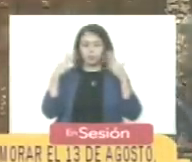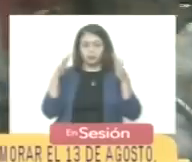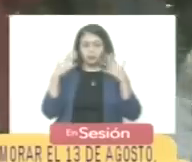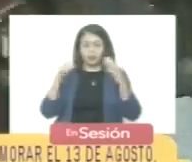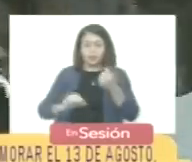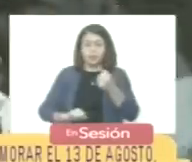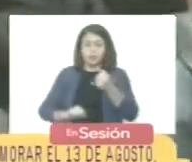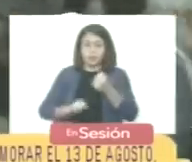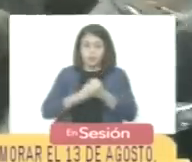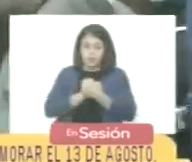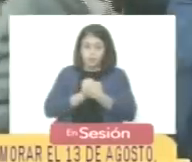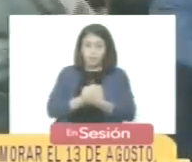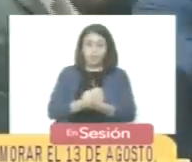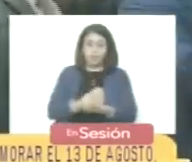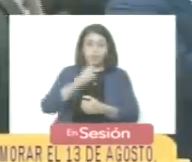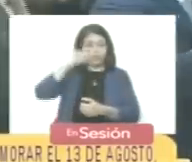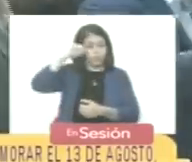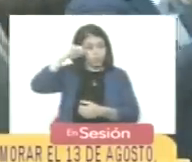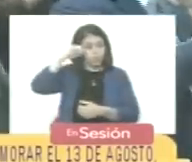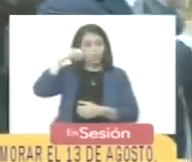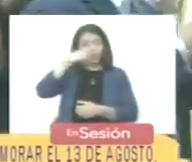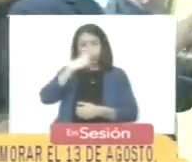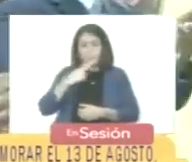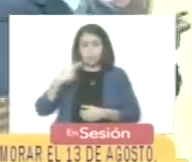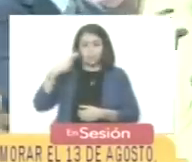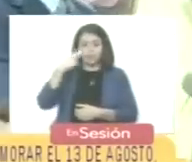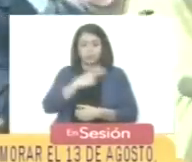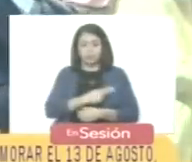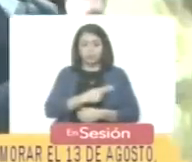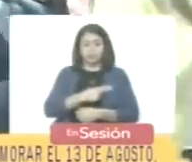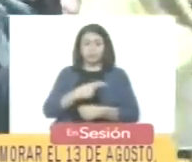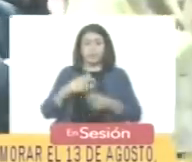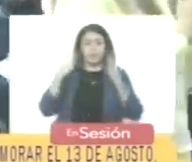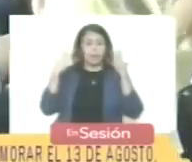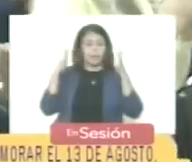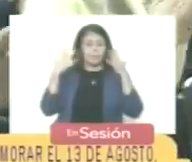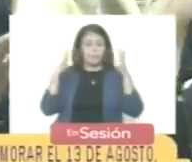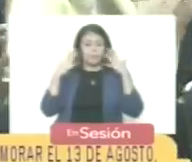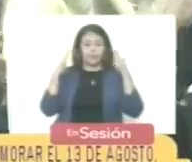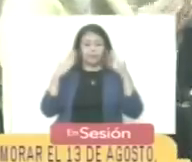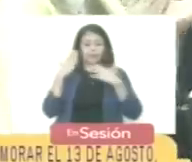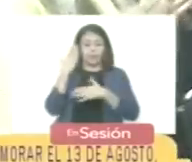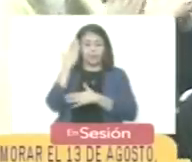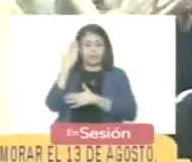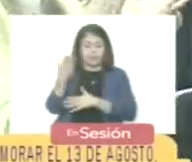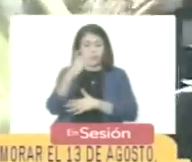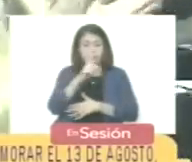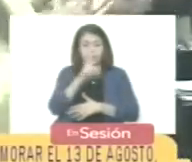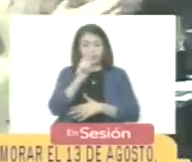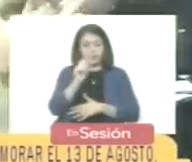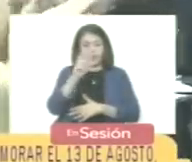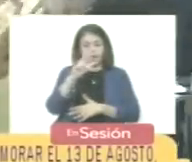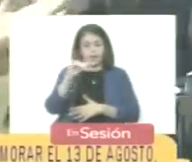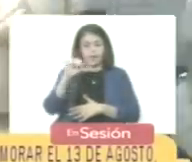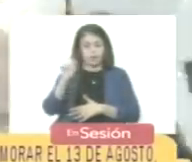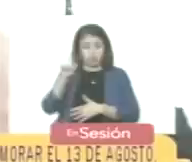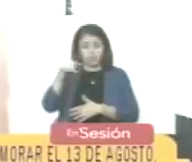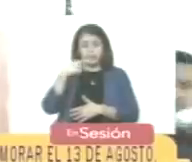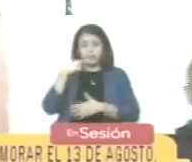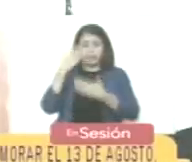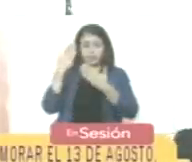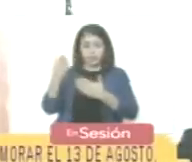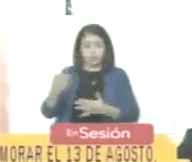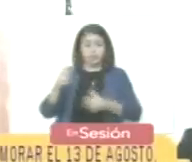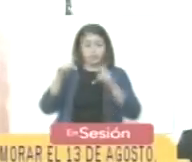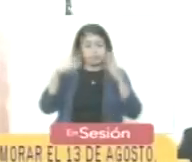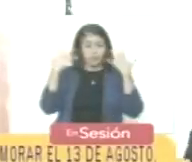de recuerdo, de compromiso. Un fuerte aplauso para ti, Darío, donde quiera que estés. Y